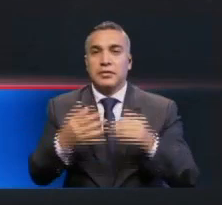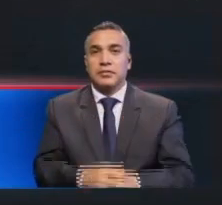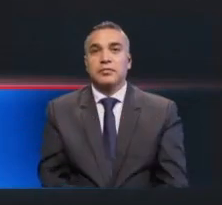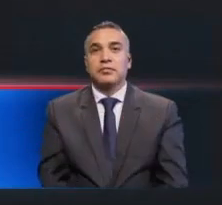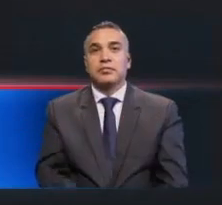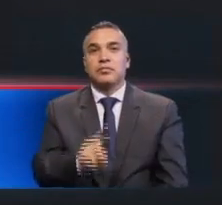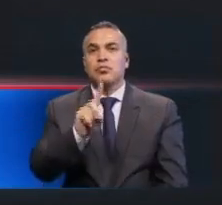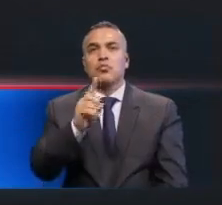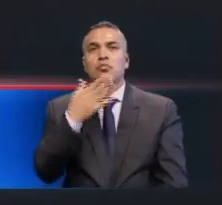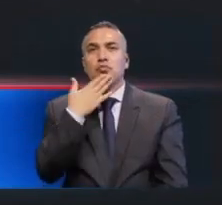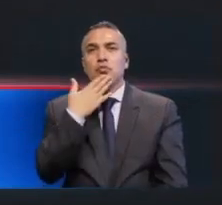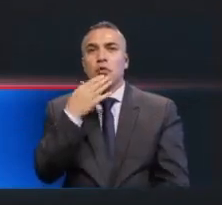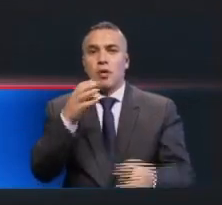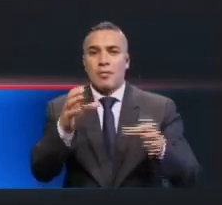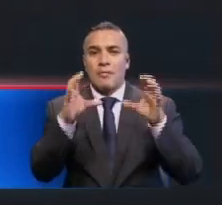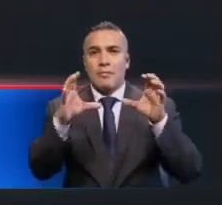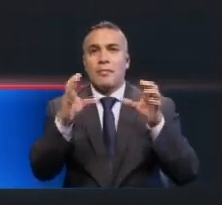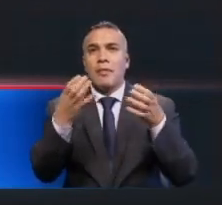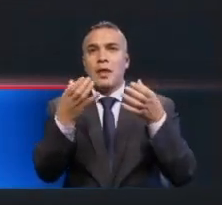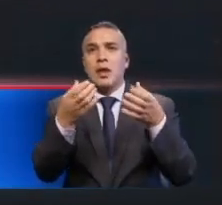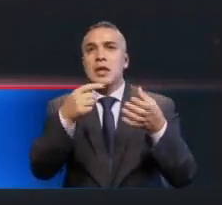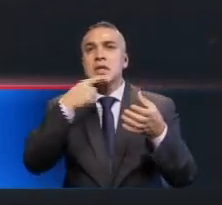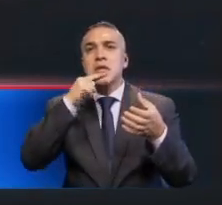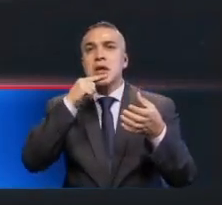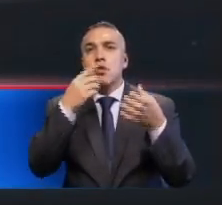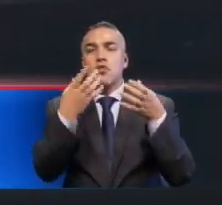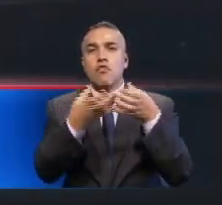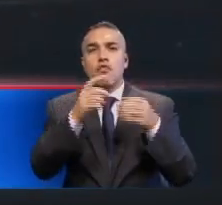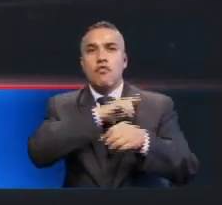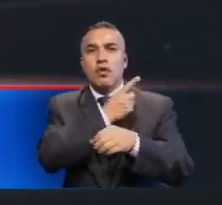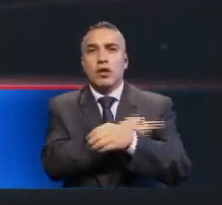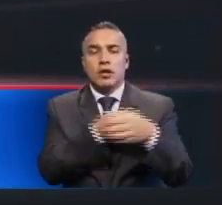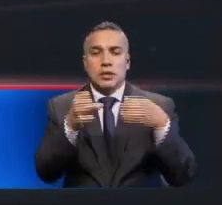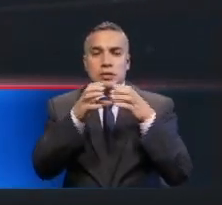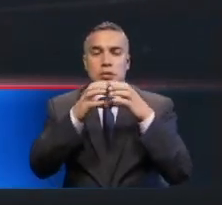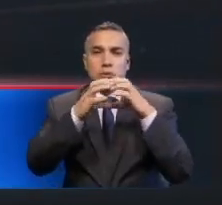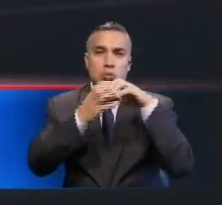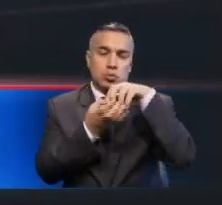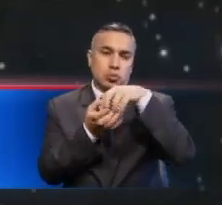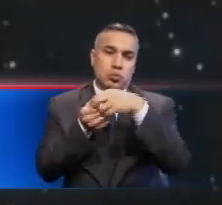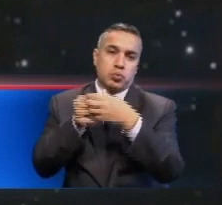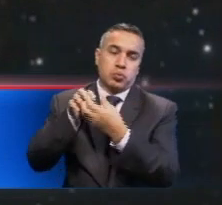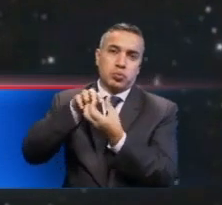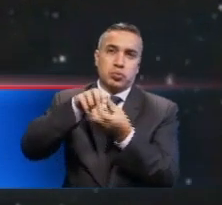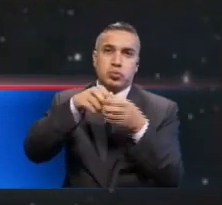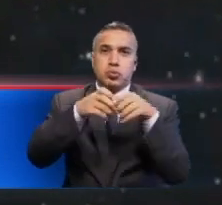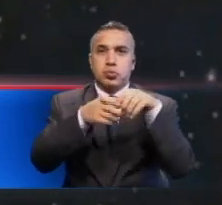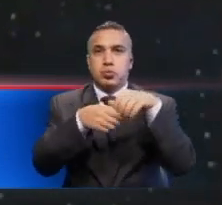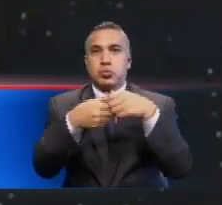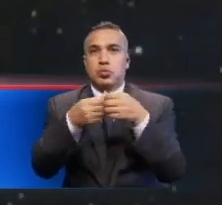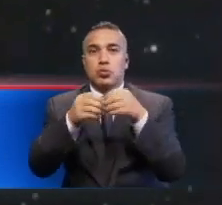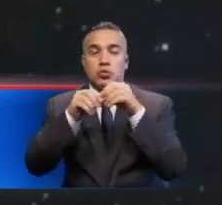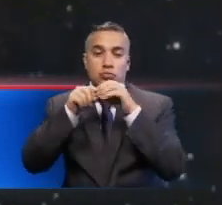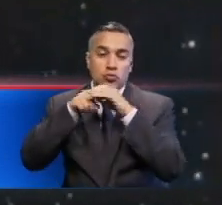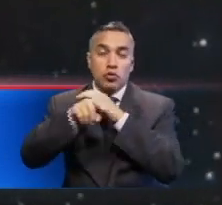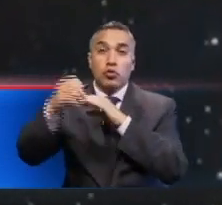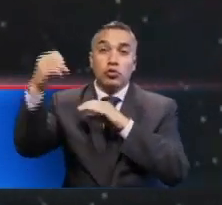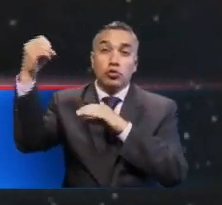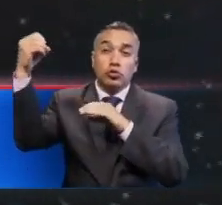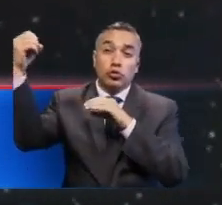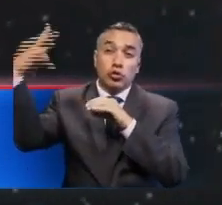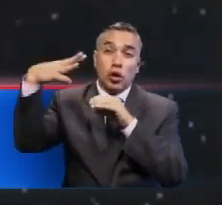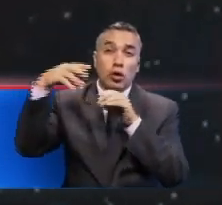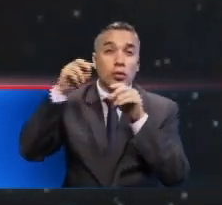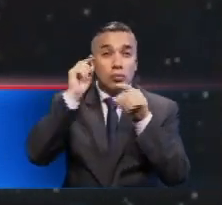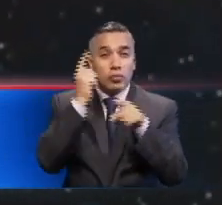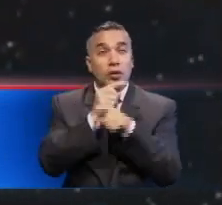cometa es una especie de enorme bola de hielo compuesta por carbono, que al desintegrarse, se mezcla con la luz solar dando una